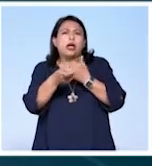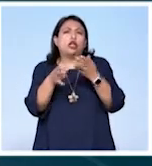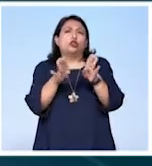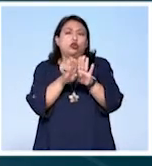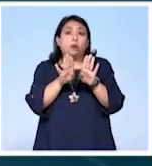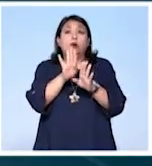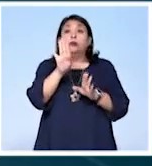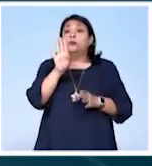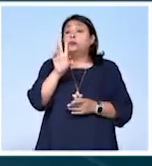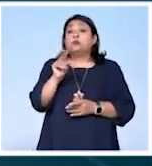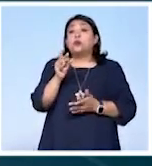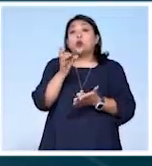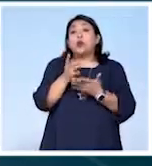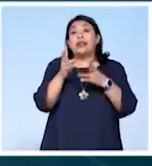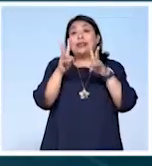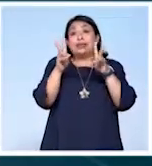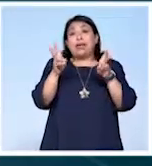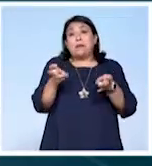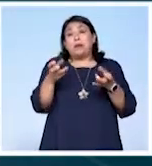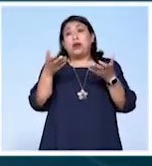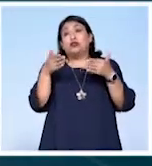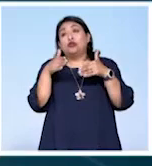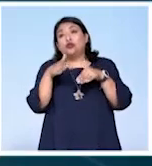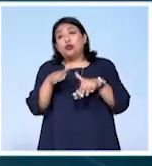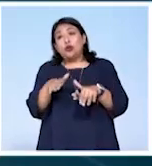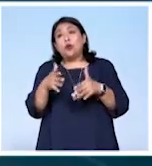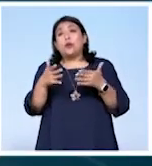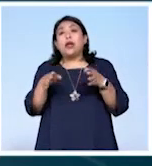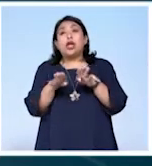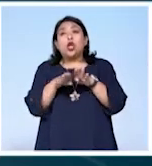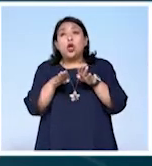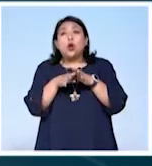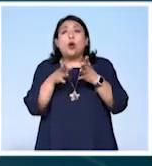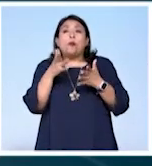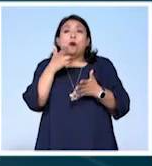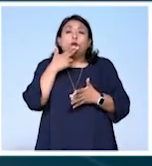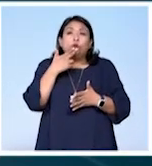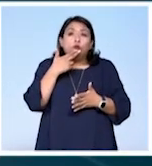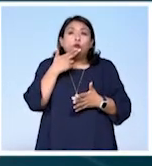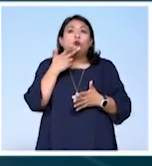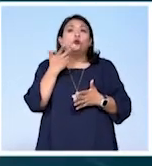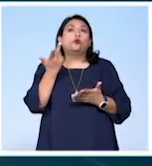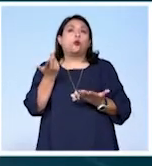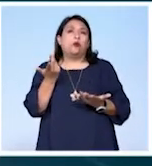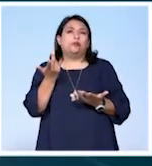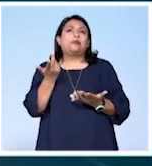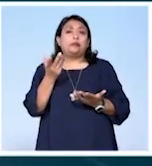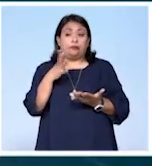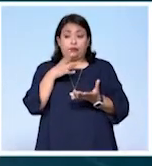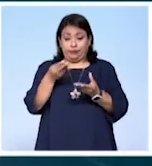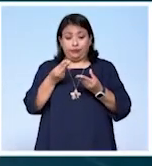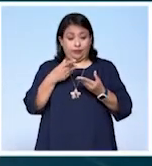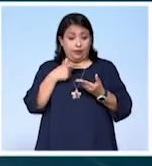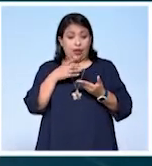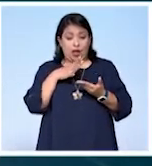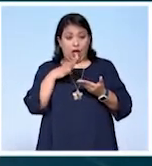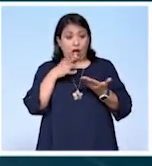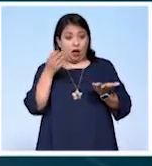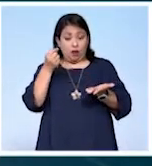solo es un tema que tiene que ver con su manejo una vez que ya se tienen, que ya